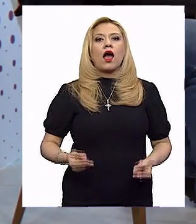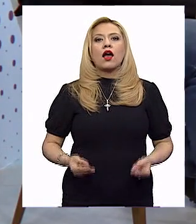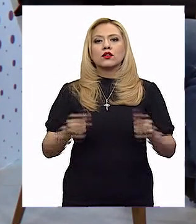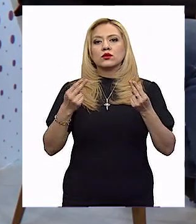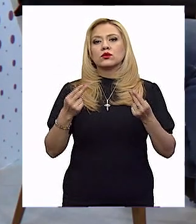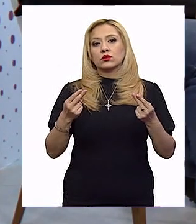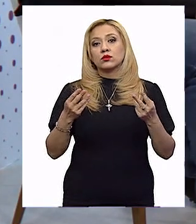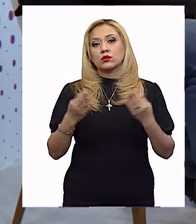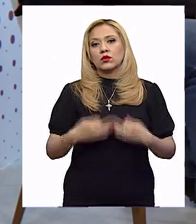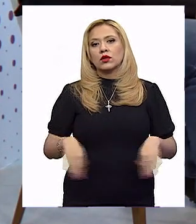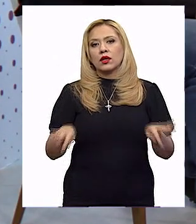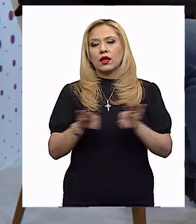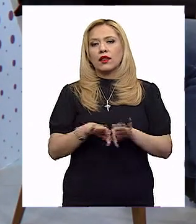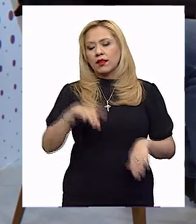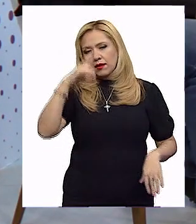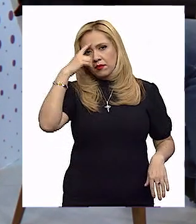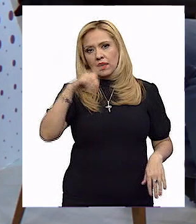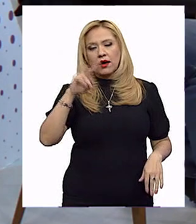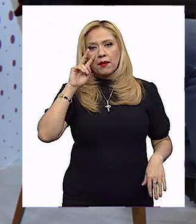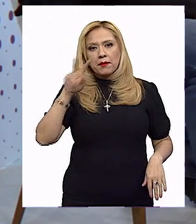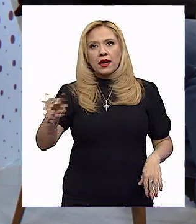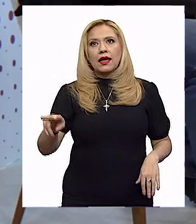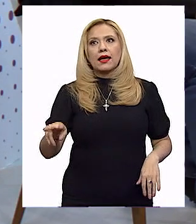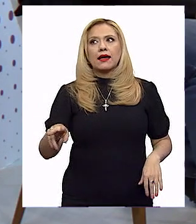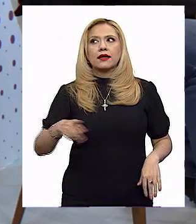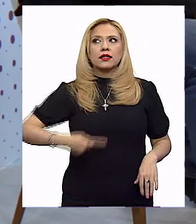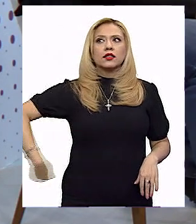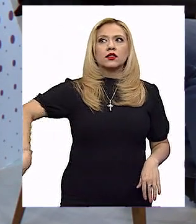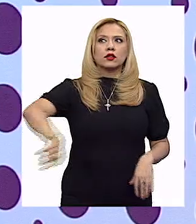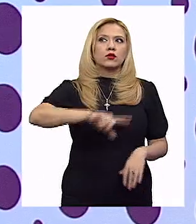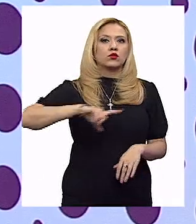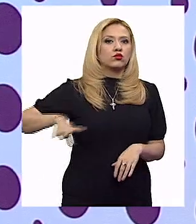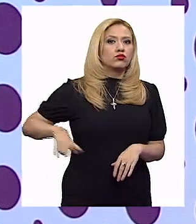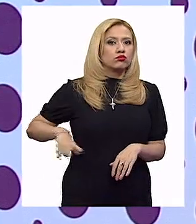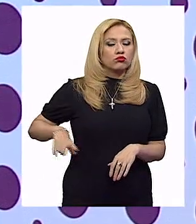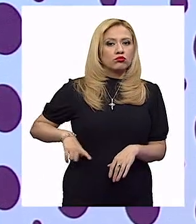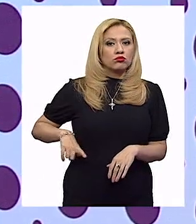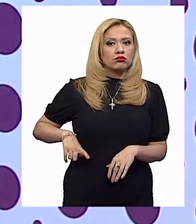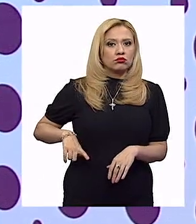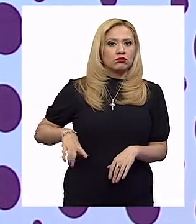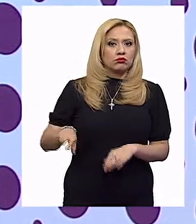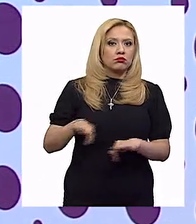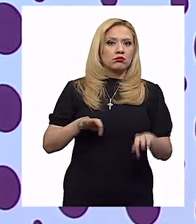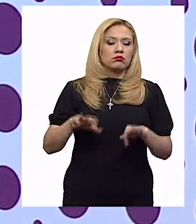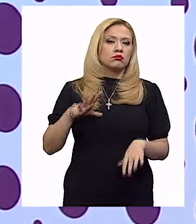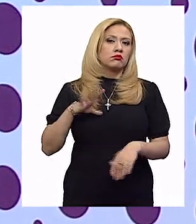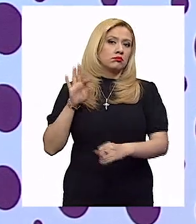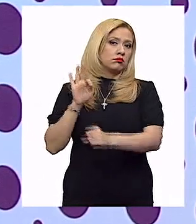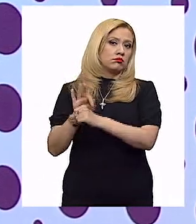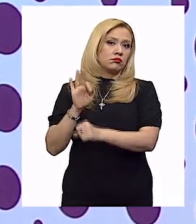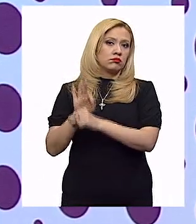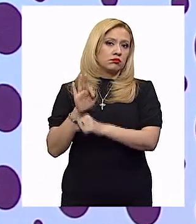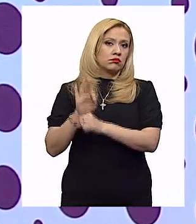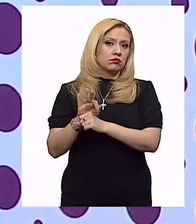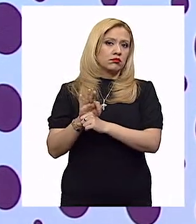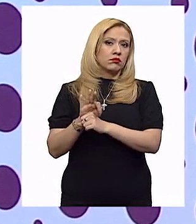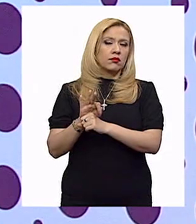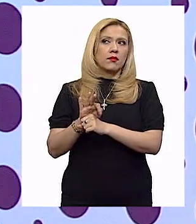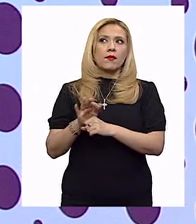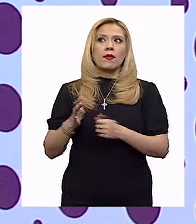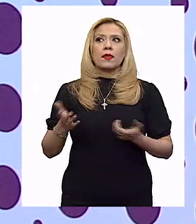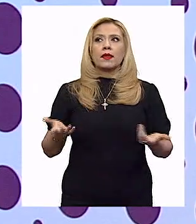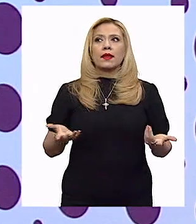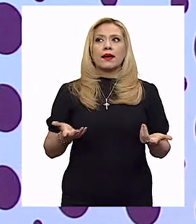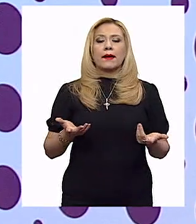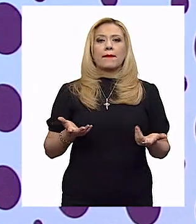interés público y considerando que además los servidores públicos tienen un rango de protección en cuanto a